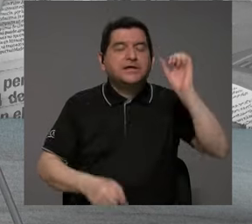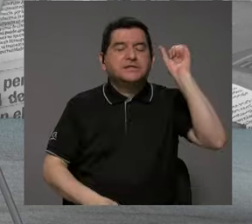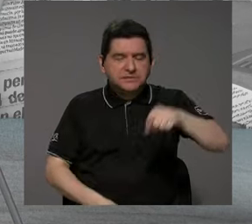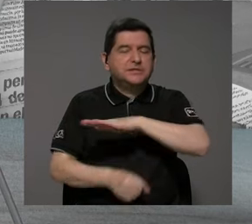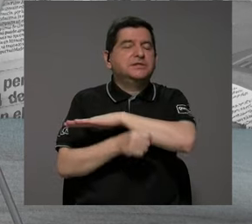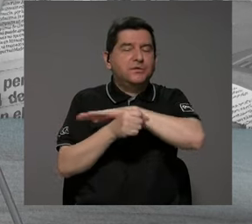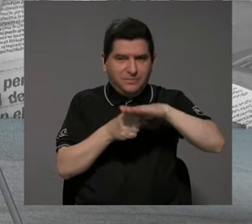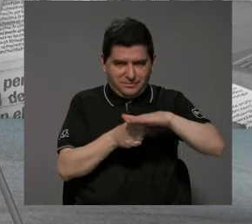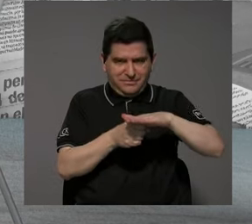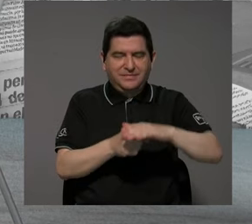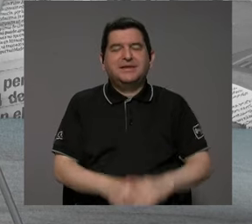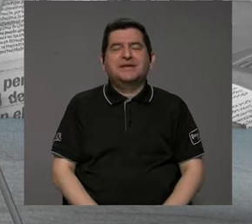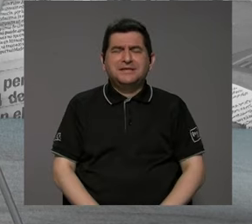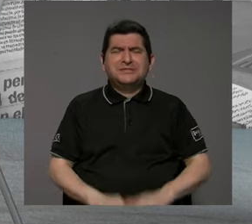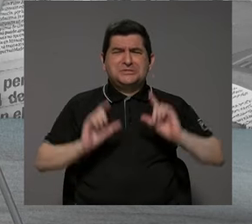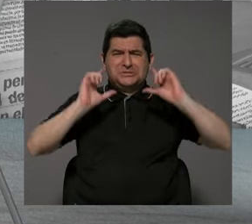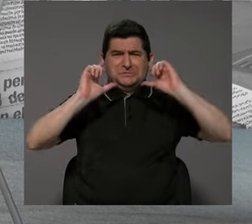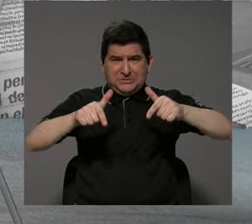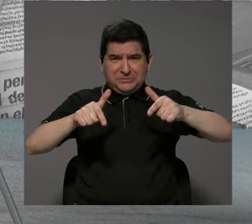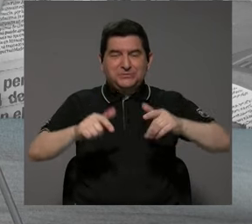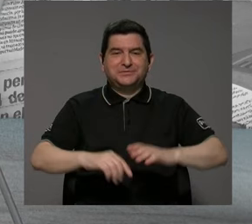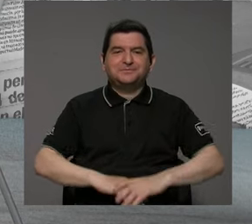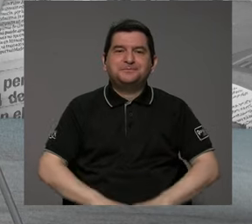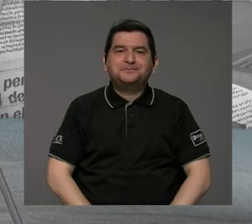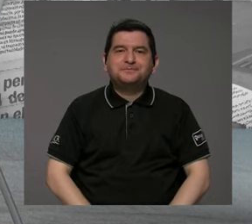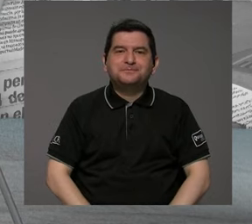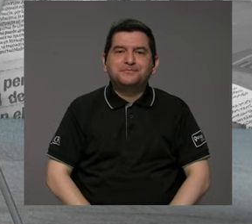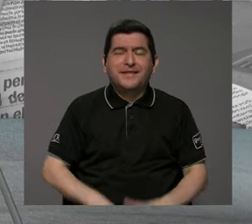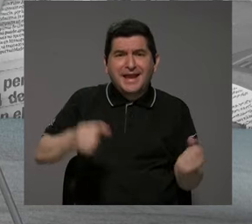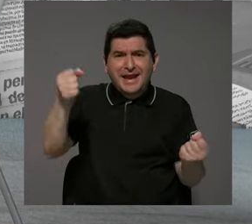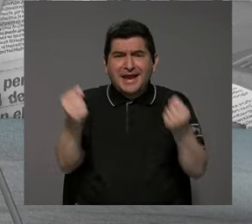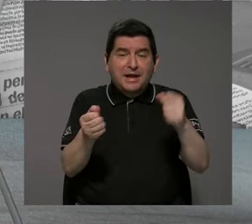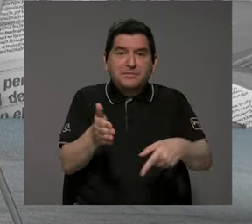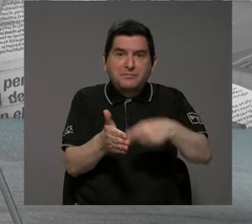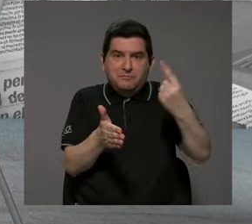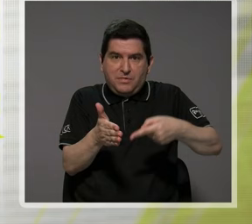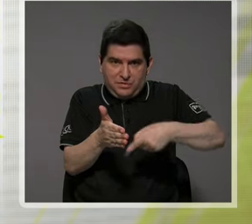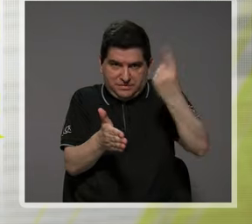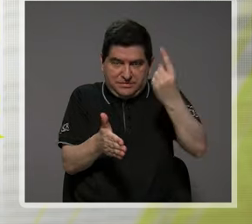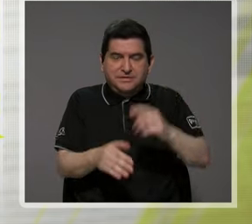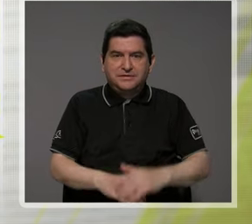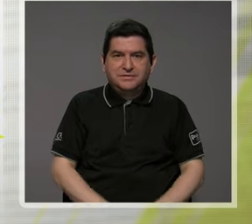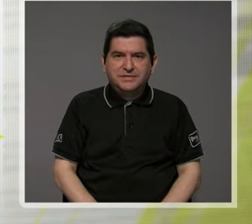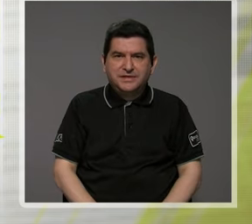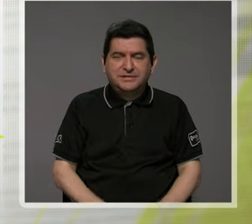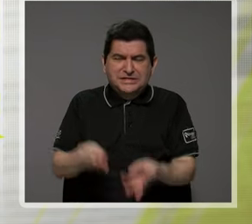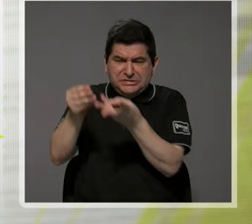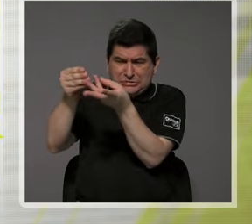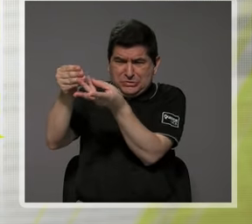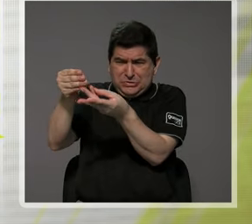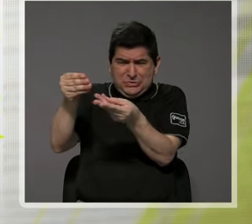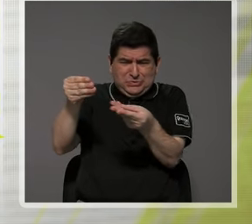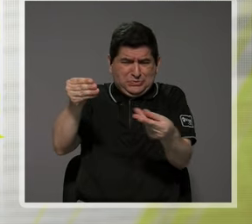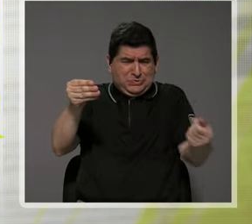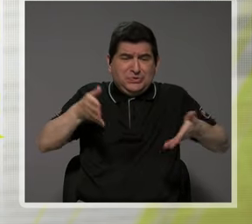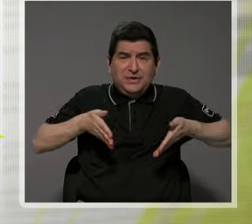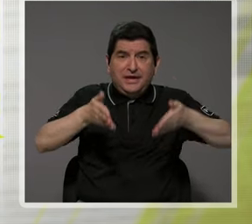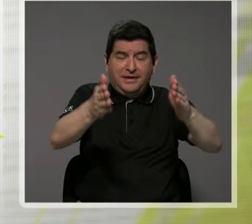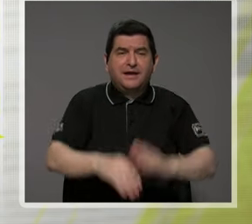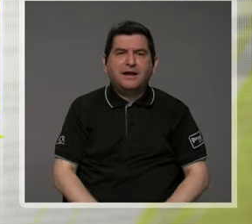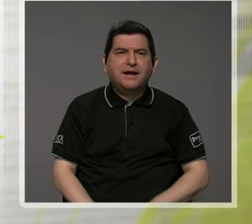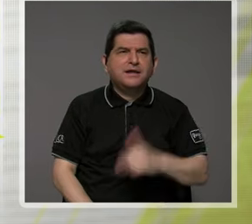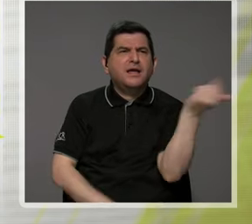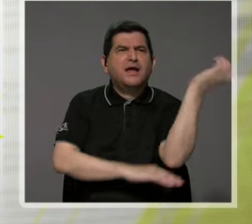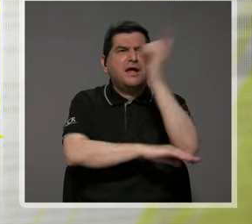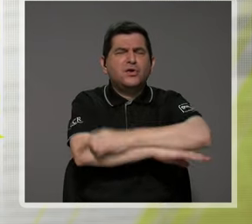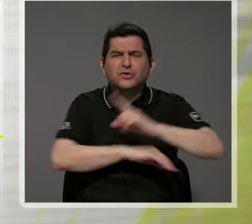basura hasta el copete de basura digámoslo así camiones que en muchas ocasiones van tirando lixiviados en las calles unao el otro día